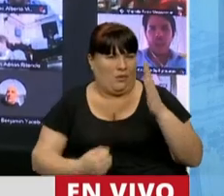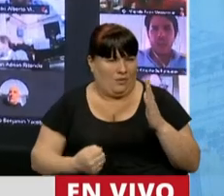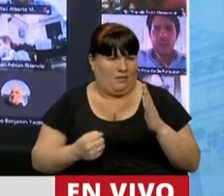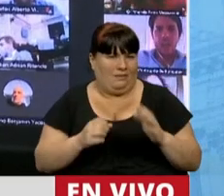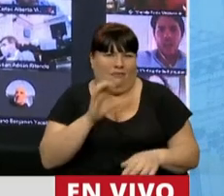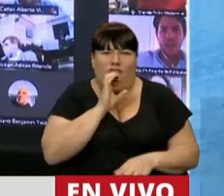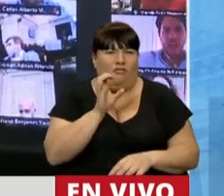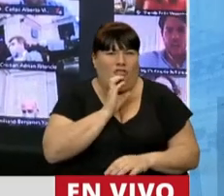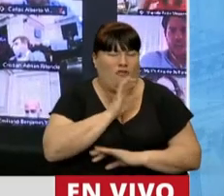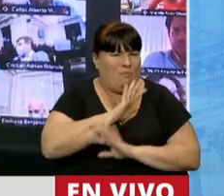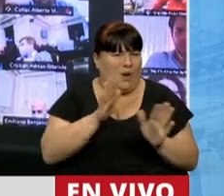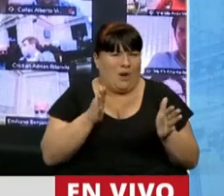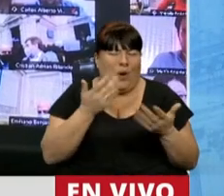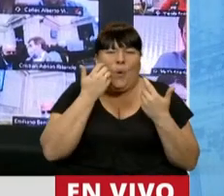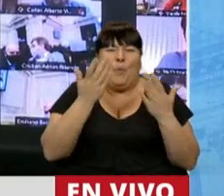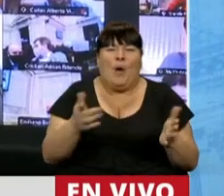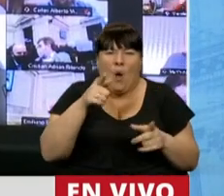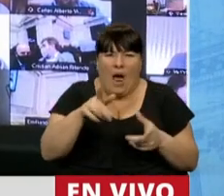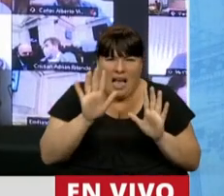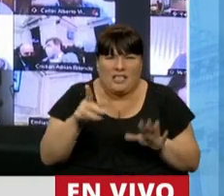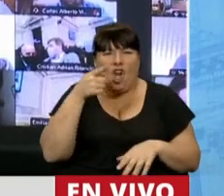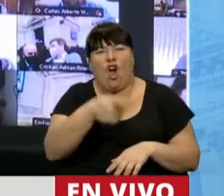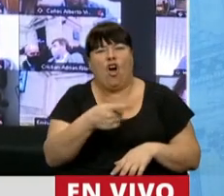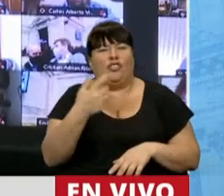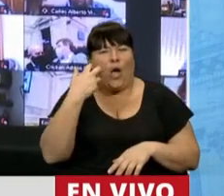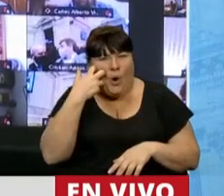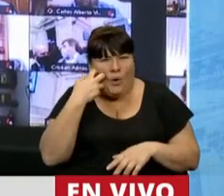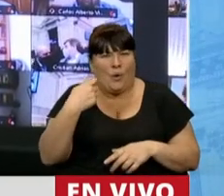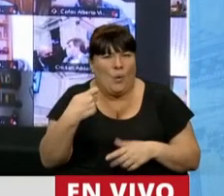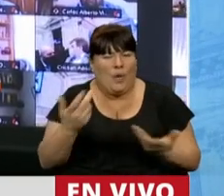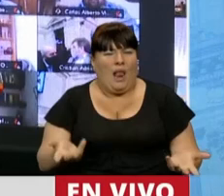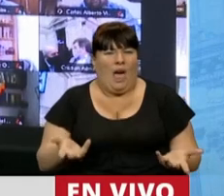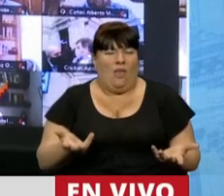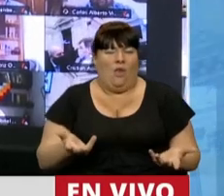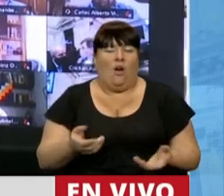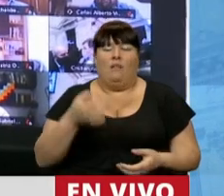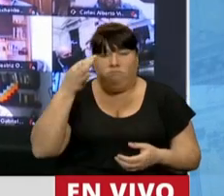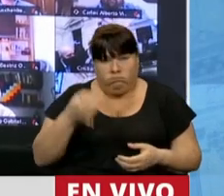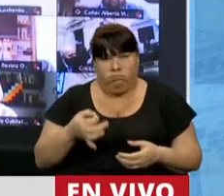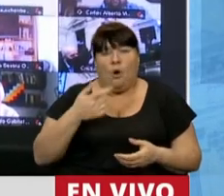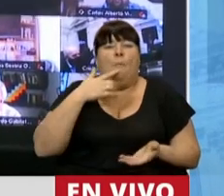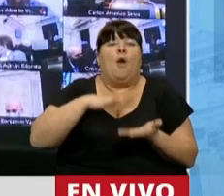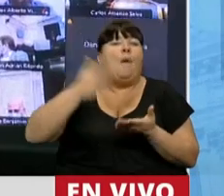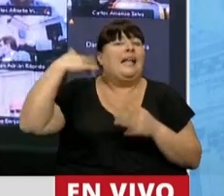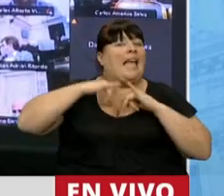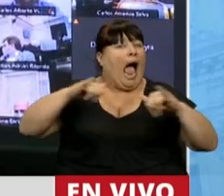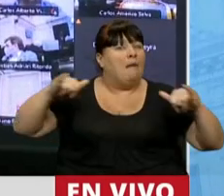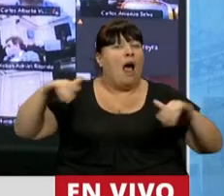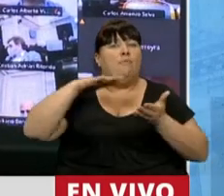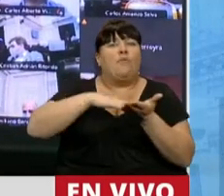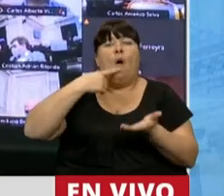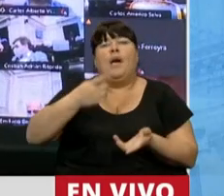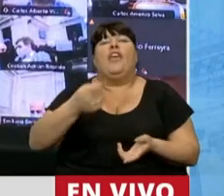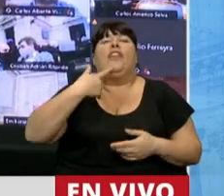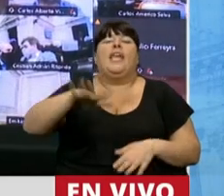Una risa. Una barbaridad que están cometiendo contra nuestros adultos mayores cuando en promesa de campaña lo primero